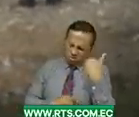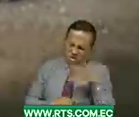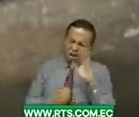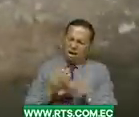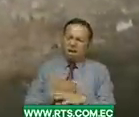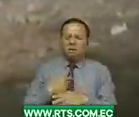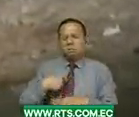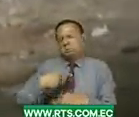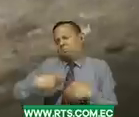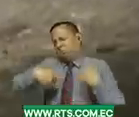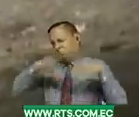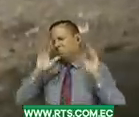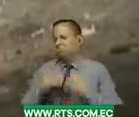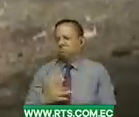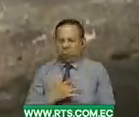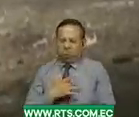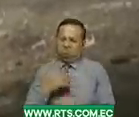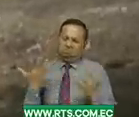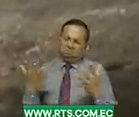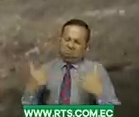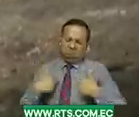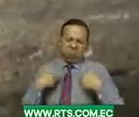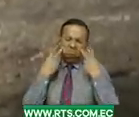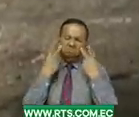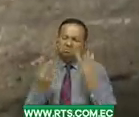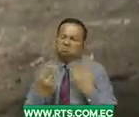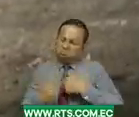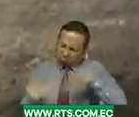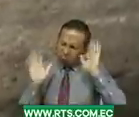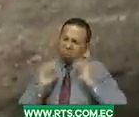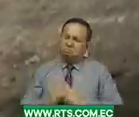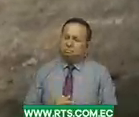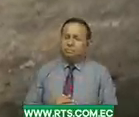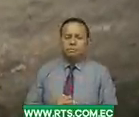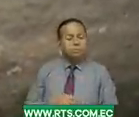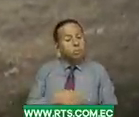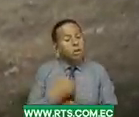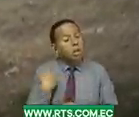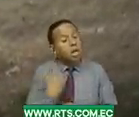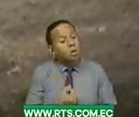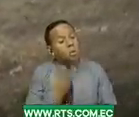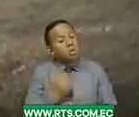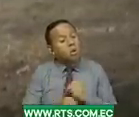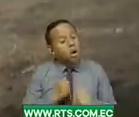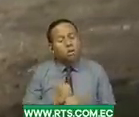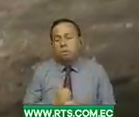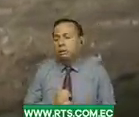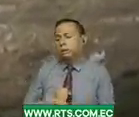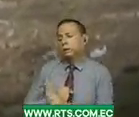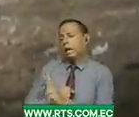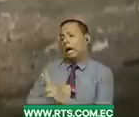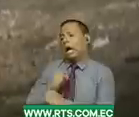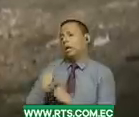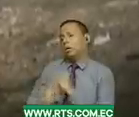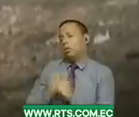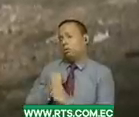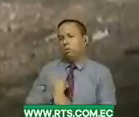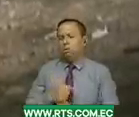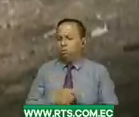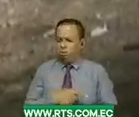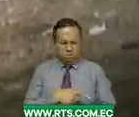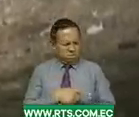enseña. ¿Qué es el cuerpo? ¿Qué edad tiene? Va a cumplir 3 años. ¿Y no llora cuando ve los